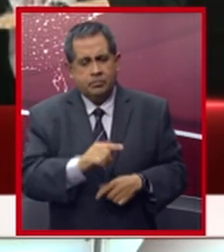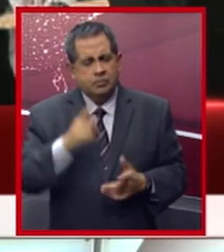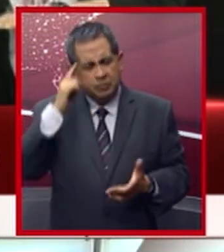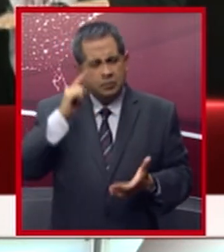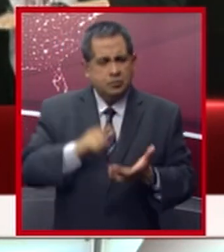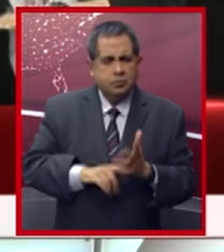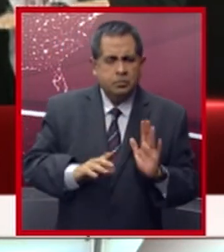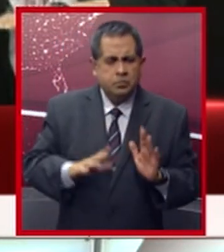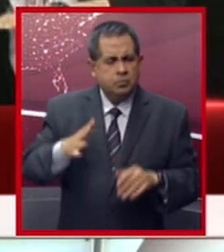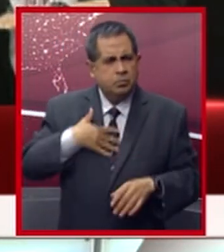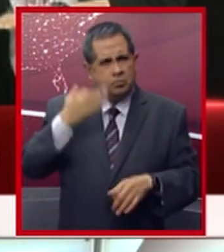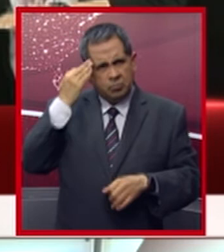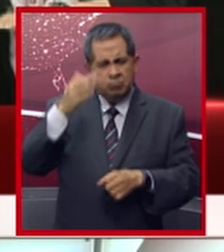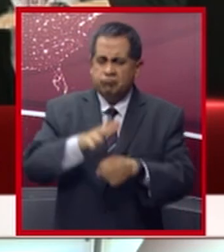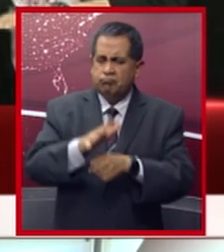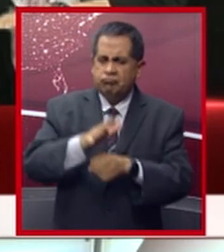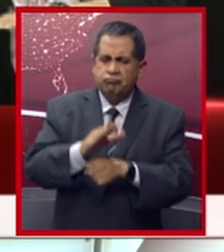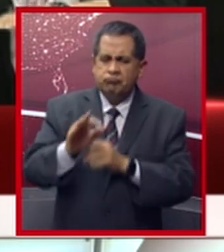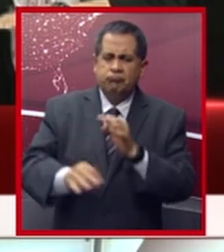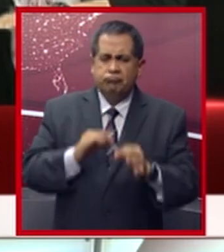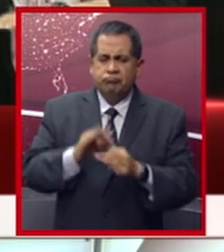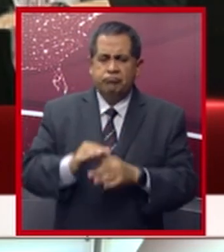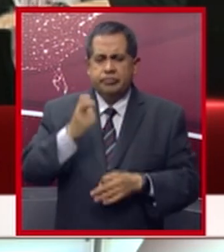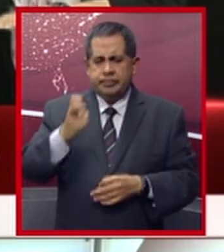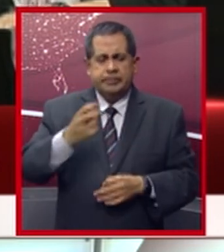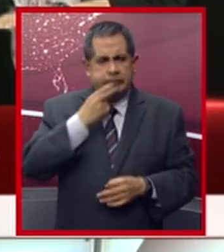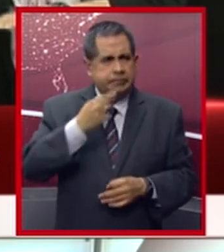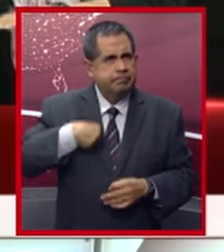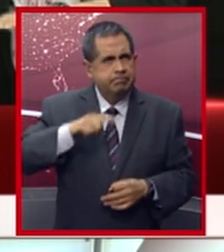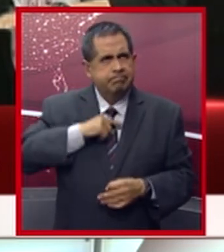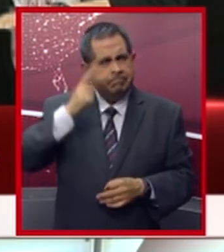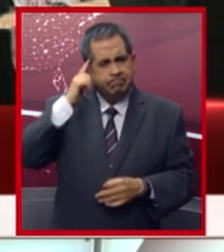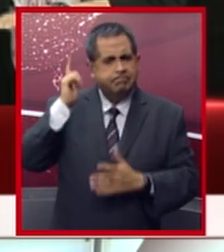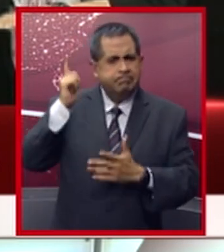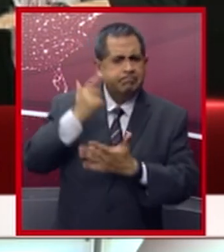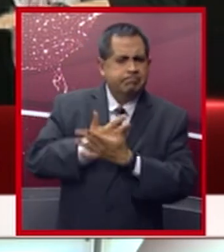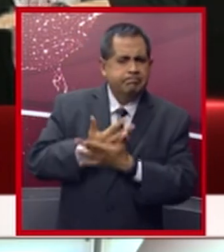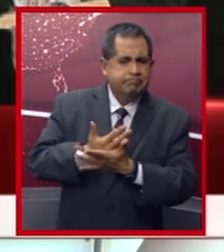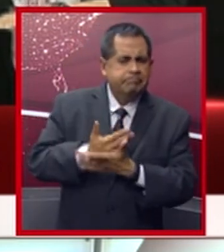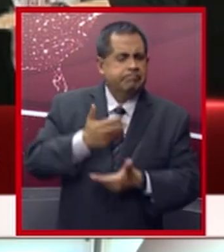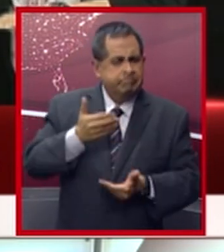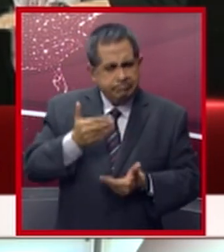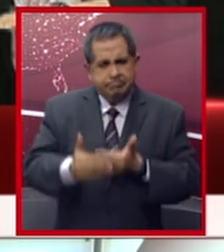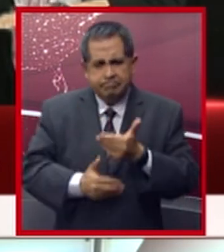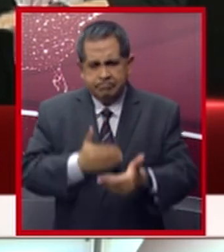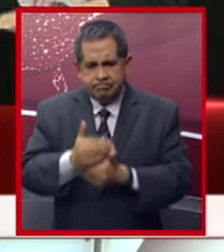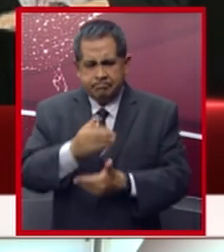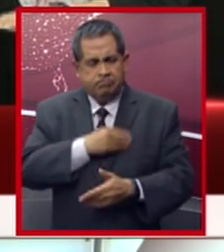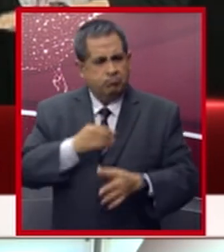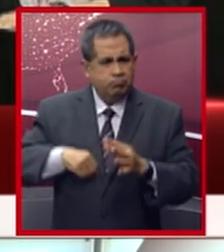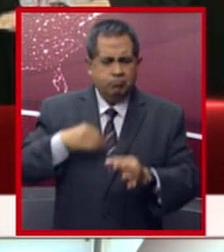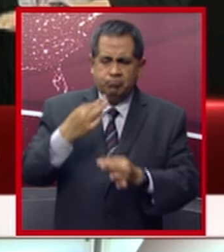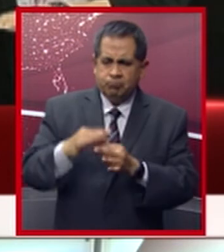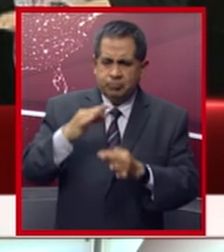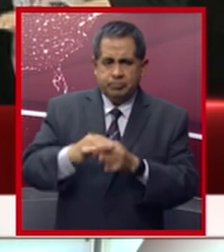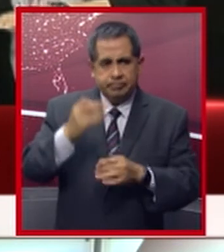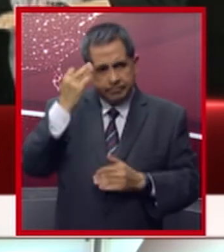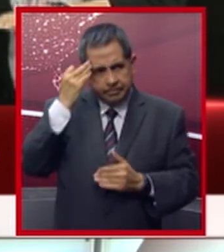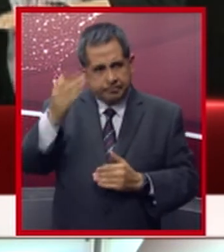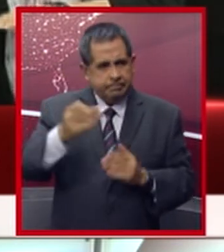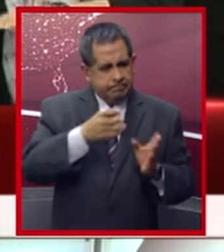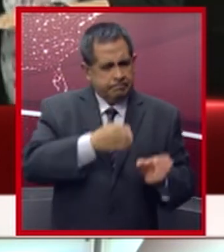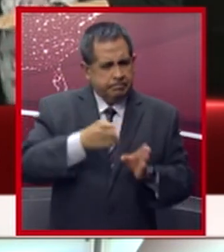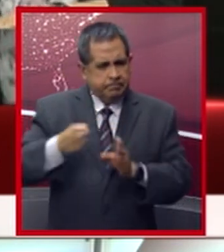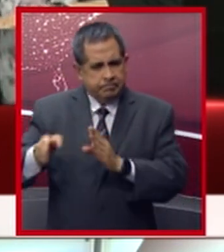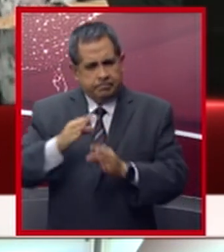Creo que es tiempo suficiente y nosotros estamos a la espera de que vaya caminando y cumpla con los plazos el